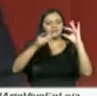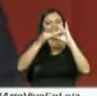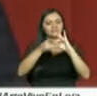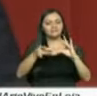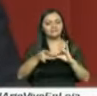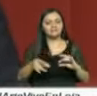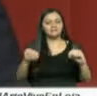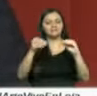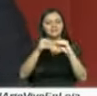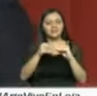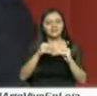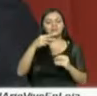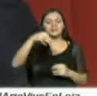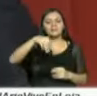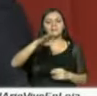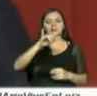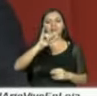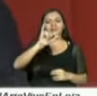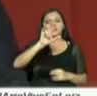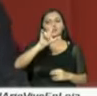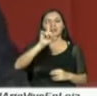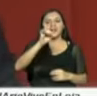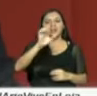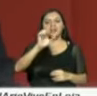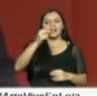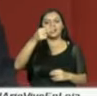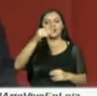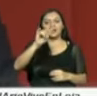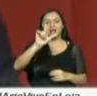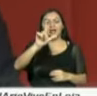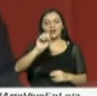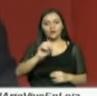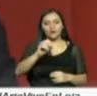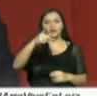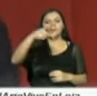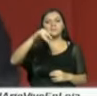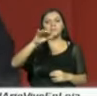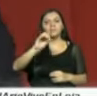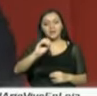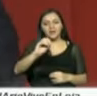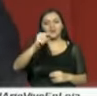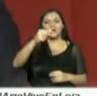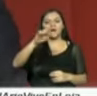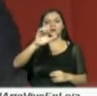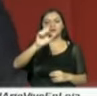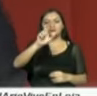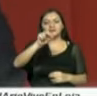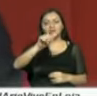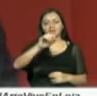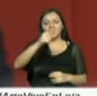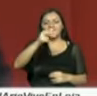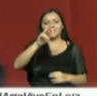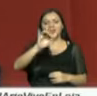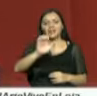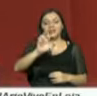como Matilde Hidalgo, Pío Jaramillo Alvarado, Manuel Agustín Aguirre, Ángel Felicísimo Rojas y